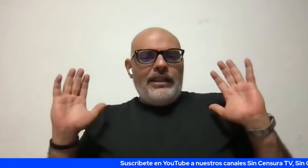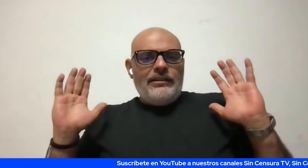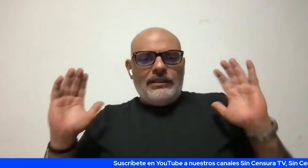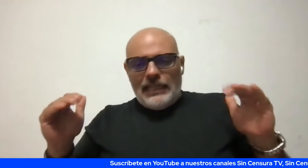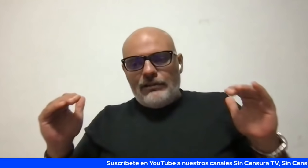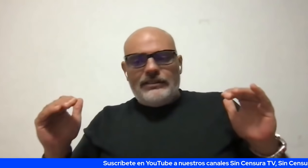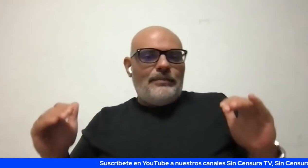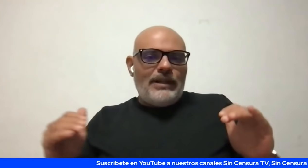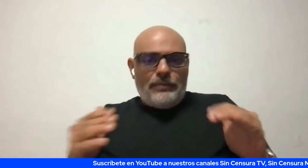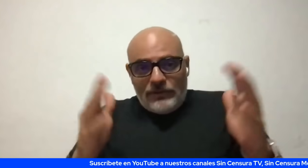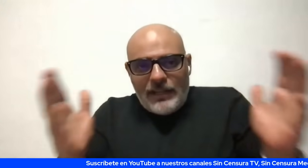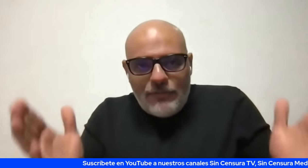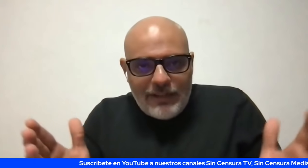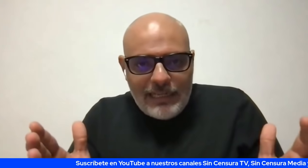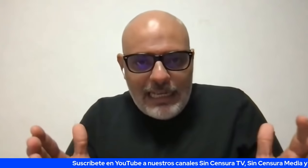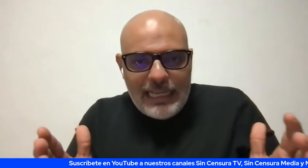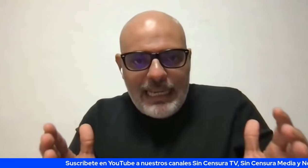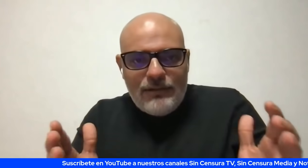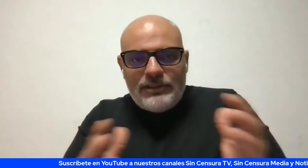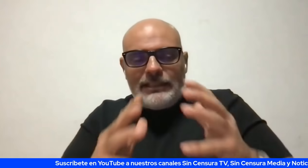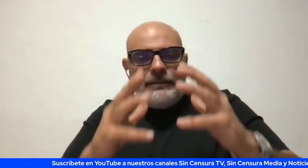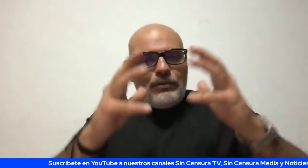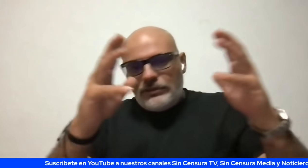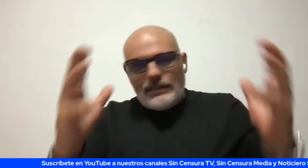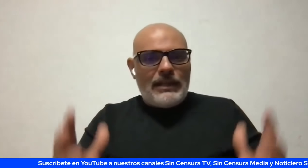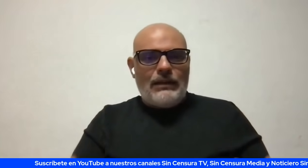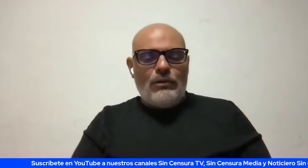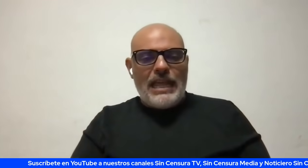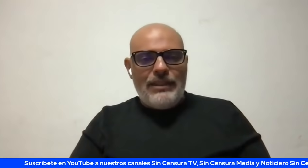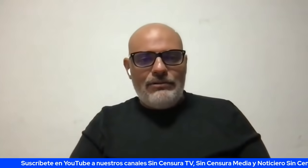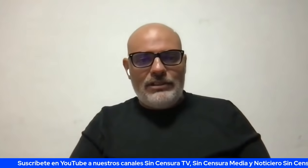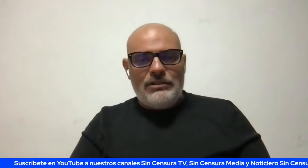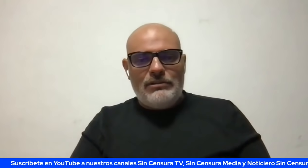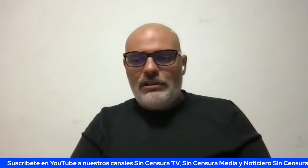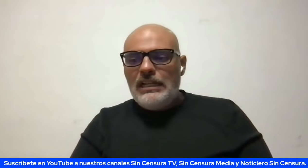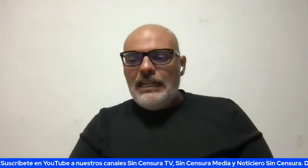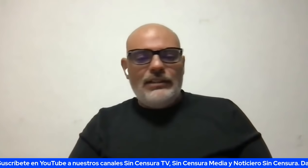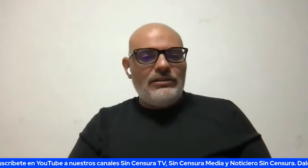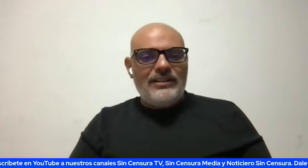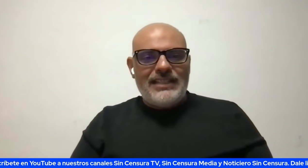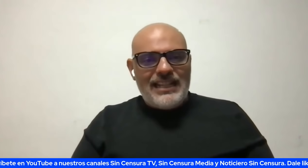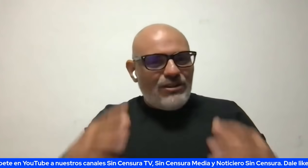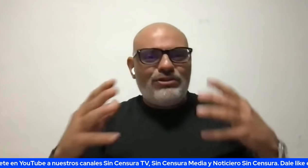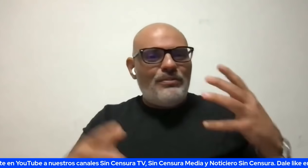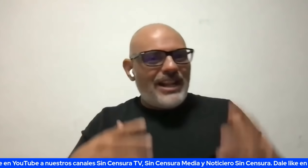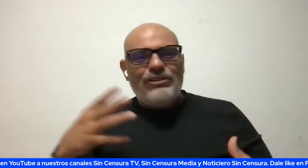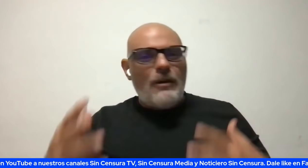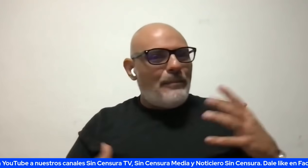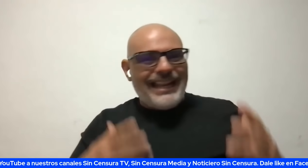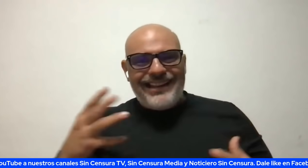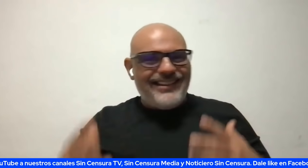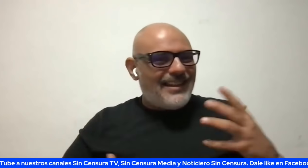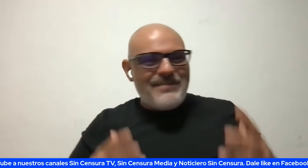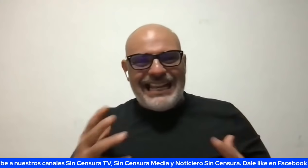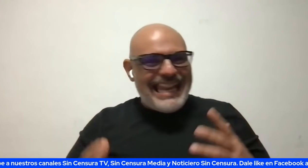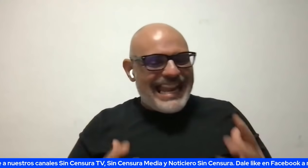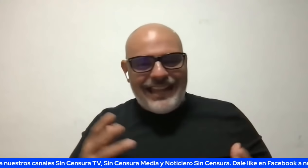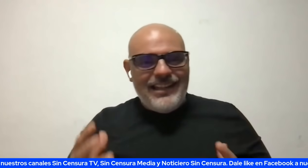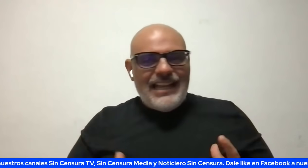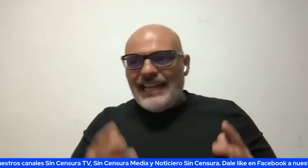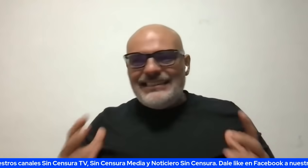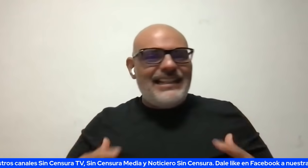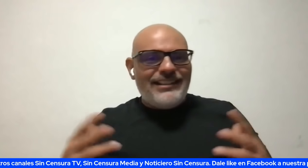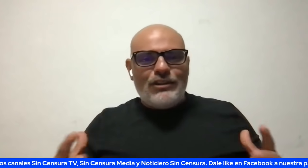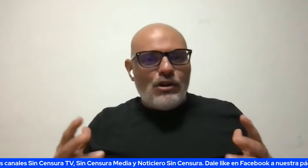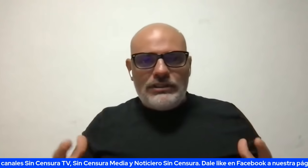se puede. Claro que se puede, pero estaba fuera de la ley, o sea, tampoco estaba regulado, señor. Entonces están acostumbrados a operar de esa